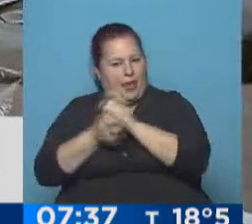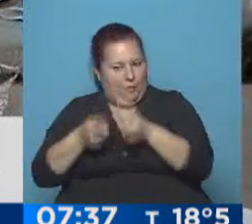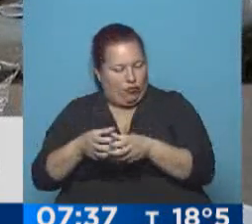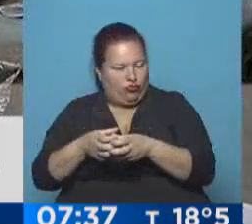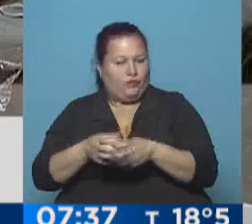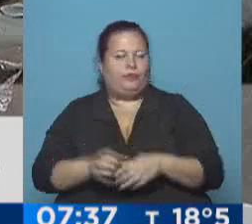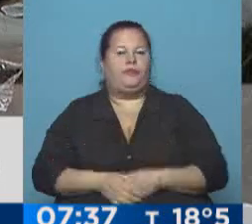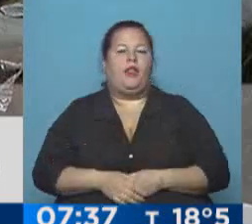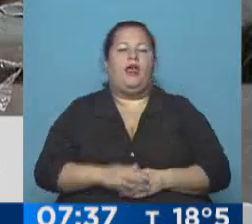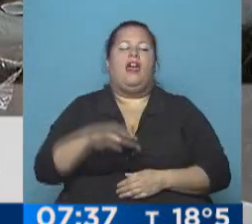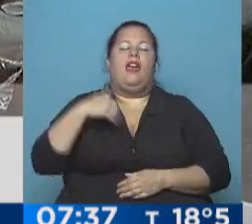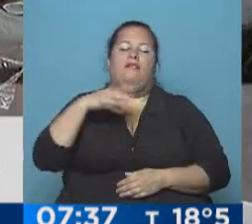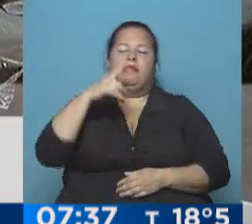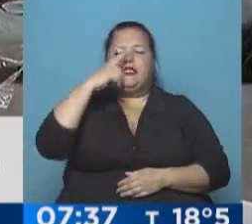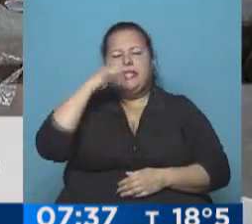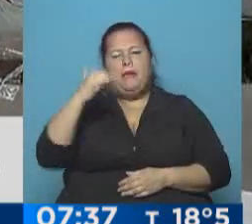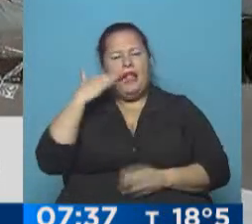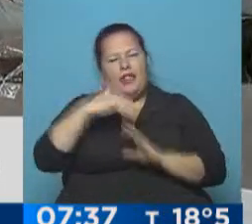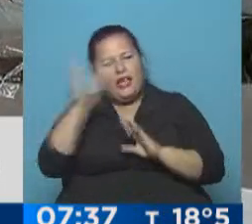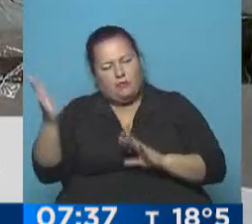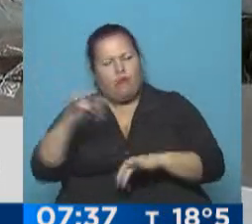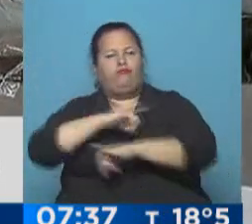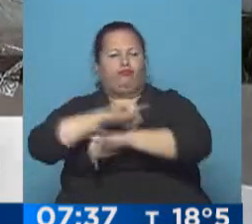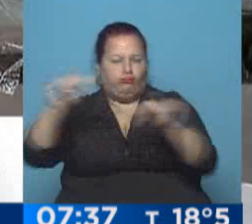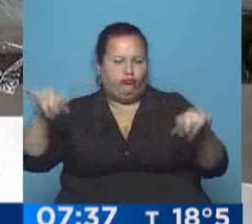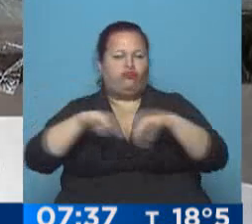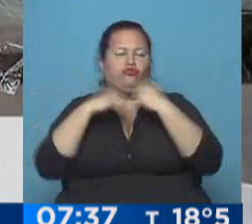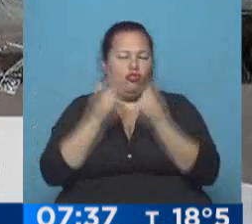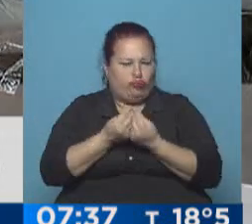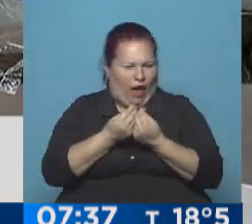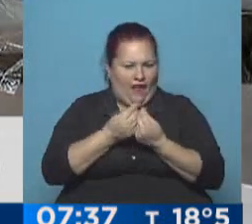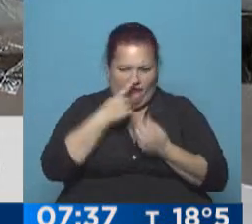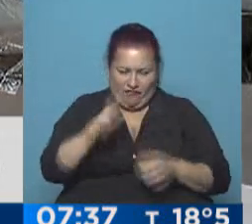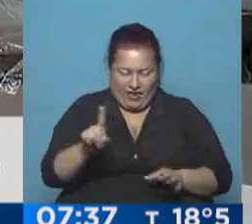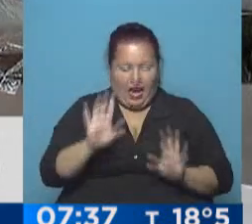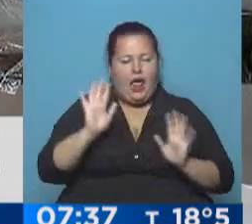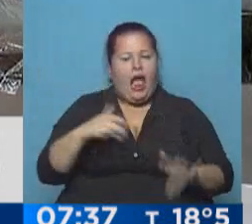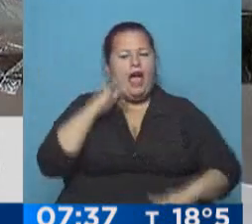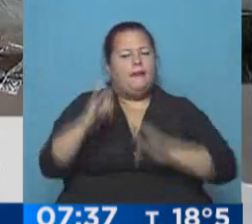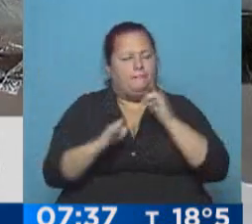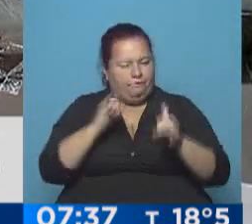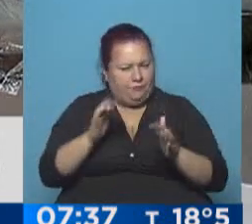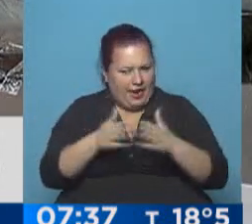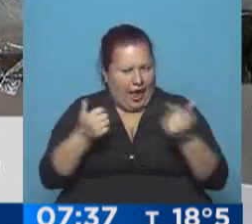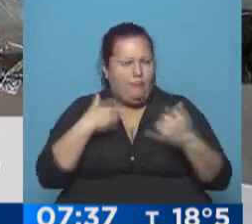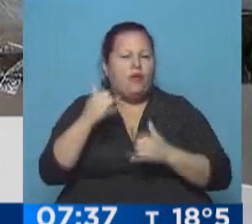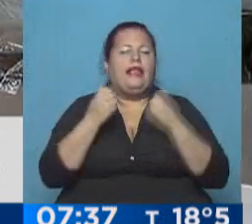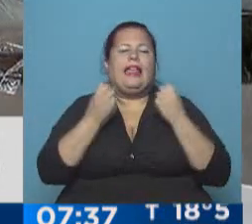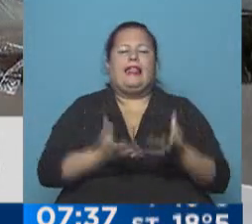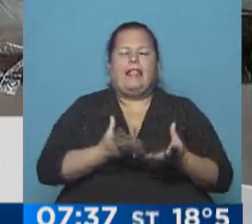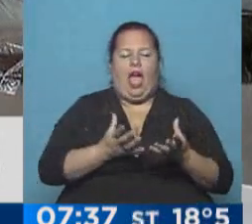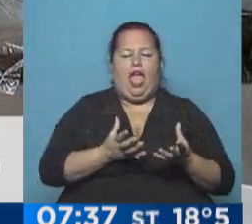eh Poco después de las 19:30 se dieron a conocer justamente los números definitivos y Vamos a repasar rápidamente Cómo quedó